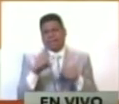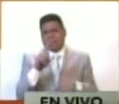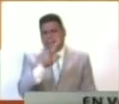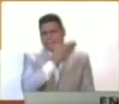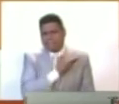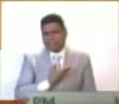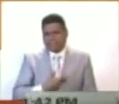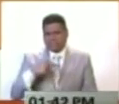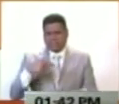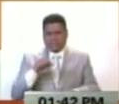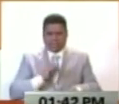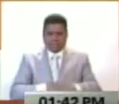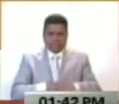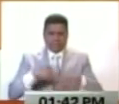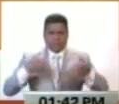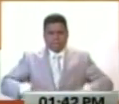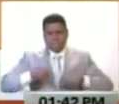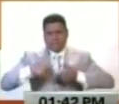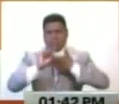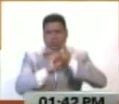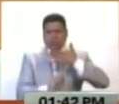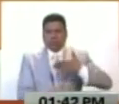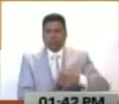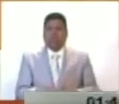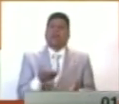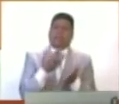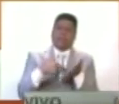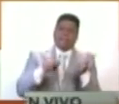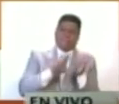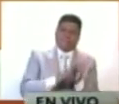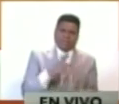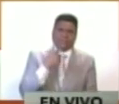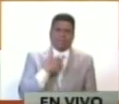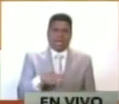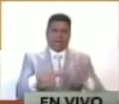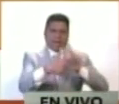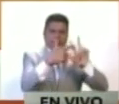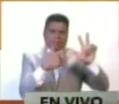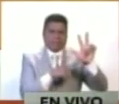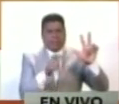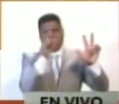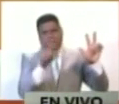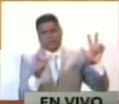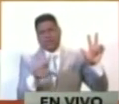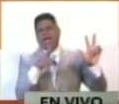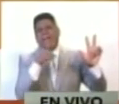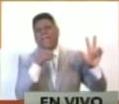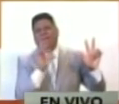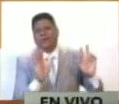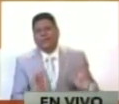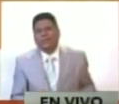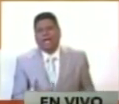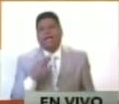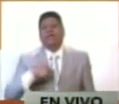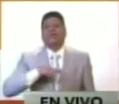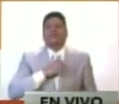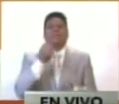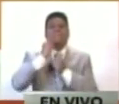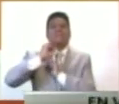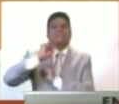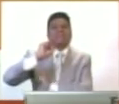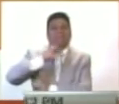del Mercosur. Nosotros, repito, a las tres periodistas que han hecho la pregunta, nosotros vamos a defender el Mercosur,